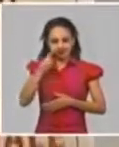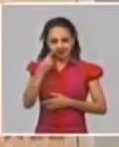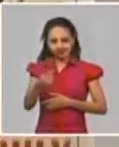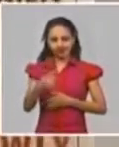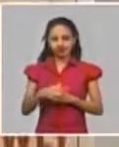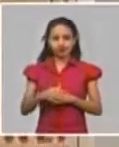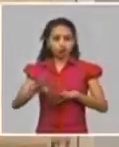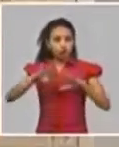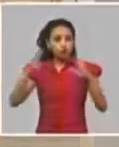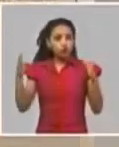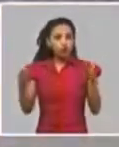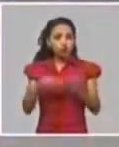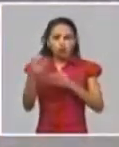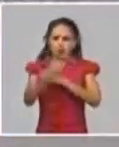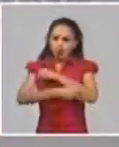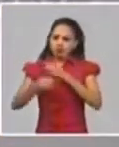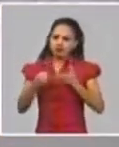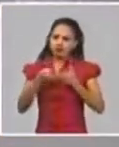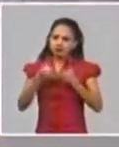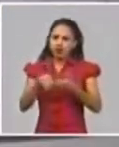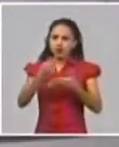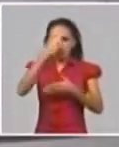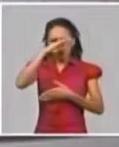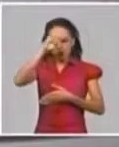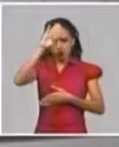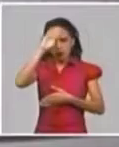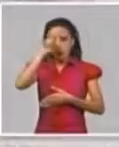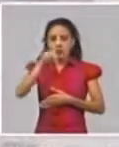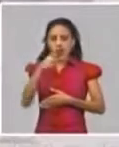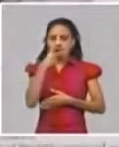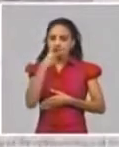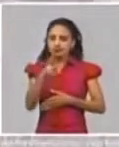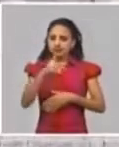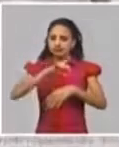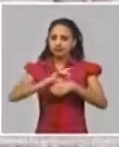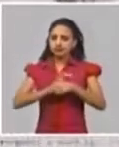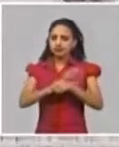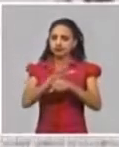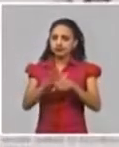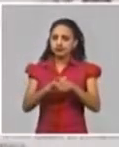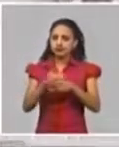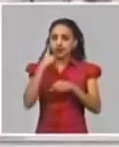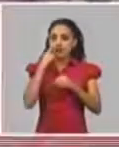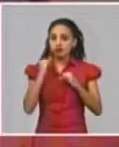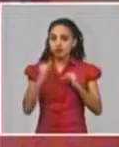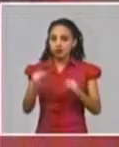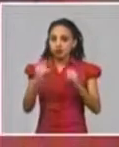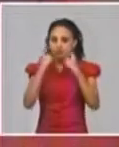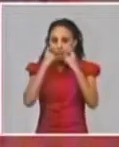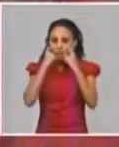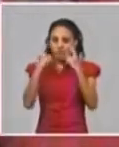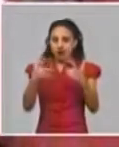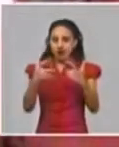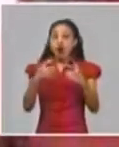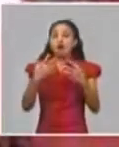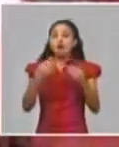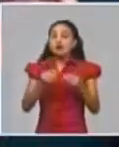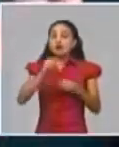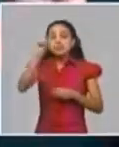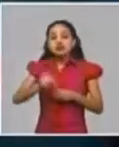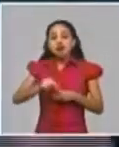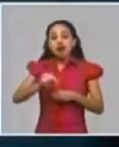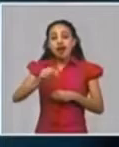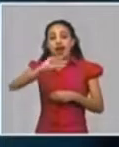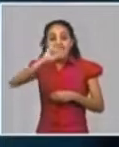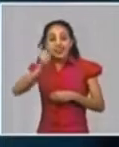partes el aporte cubano en el enfrentamiento a la COVID-19 se ha convertido en noticia. Muchos en Italia